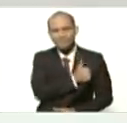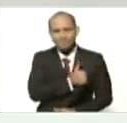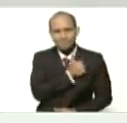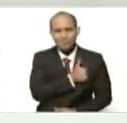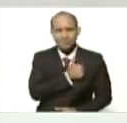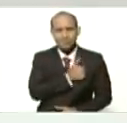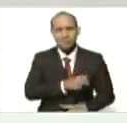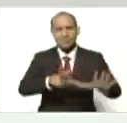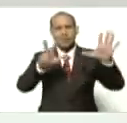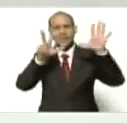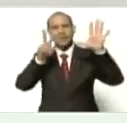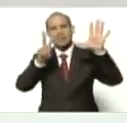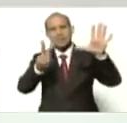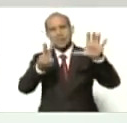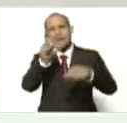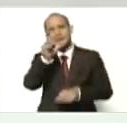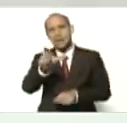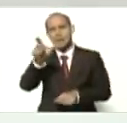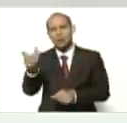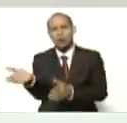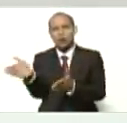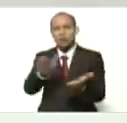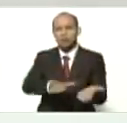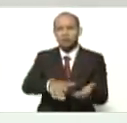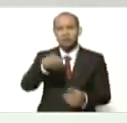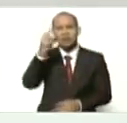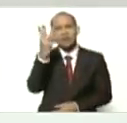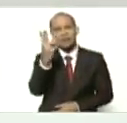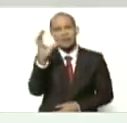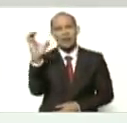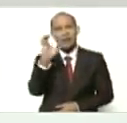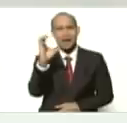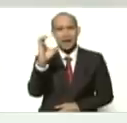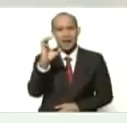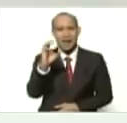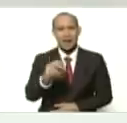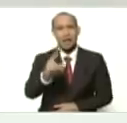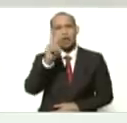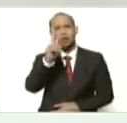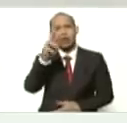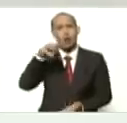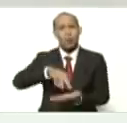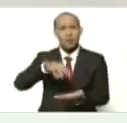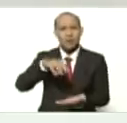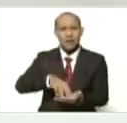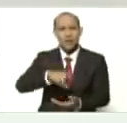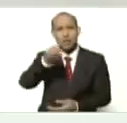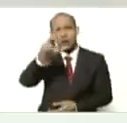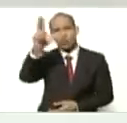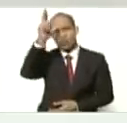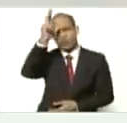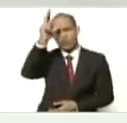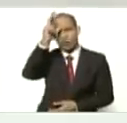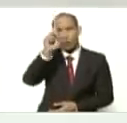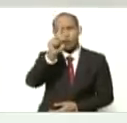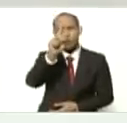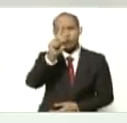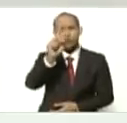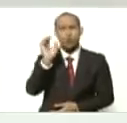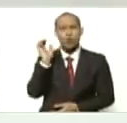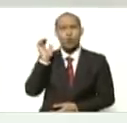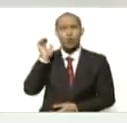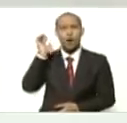siete nuevos fallecidos tres en caracas dos en miranda uno en falcón y uno en apuré